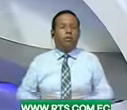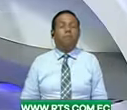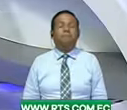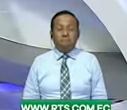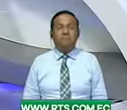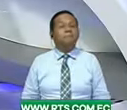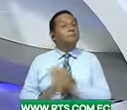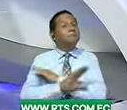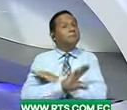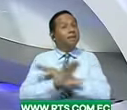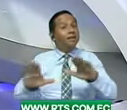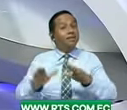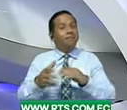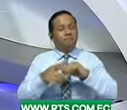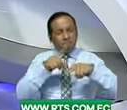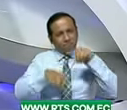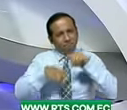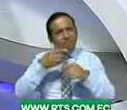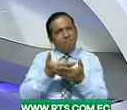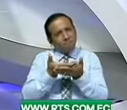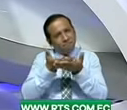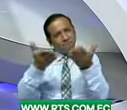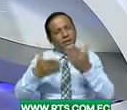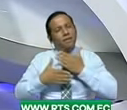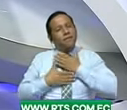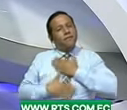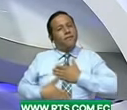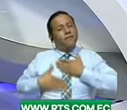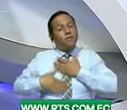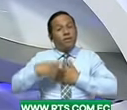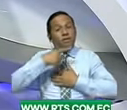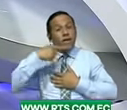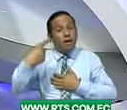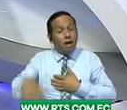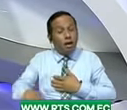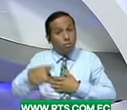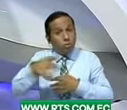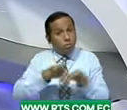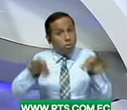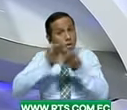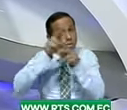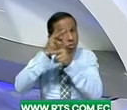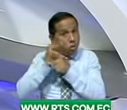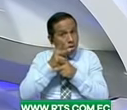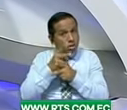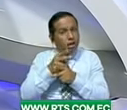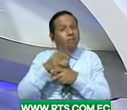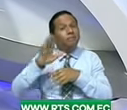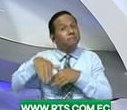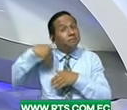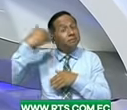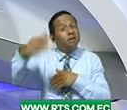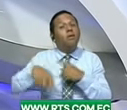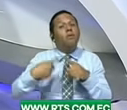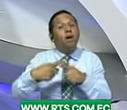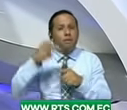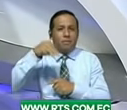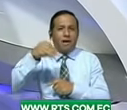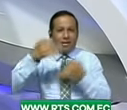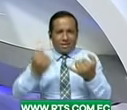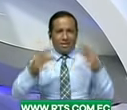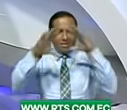Así finalizamos, amigos. Que disfruten del feriado, pero tomen siempre todas las medidas de precaución. Correcto, y nos vemos, Dios mediante, el martes aquí